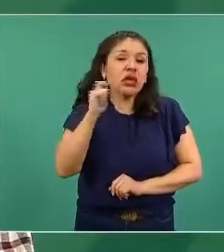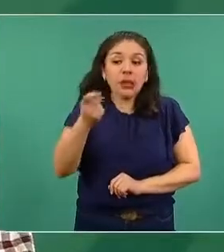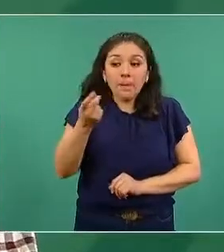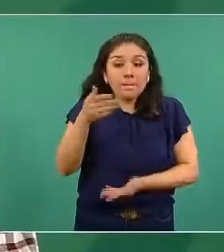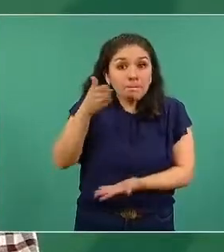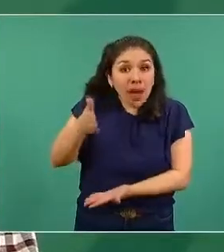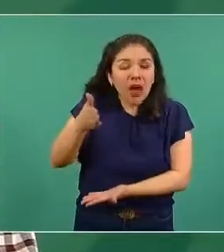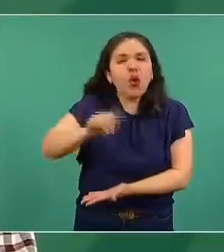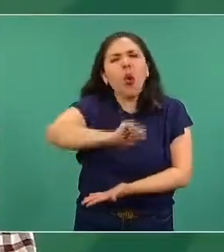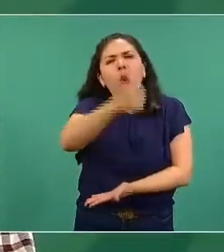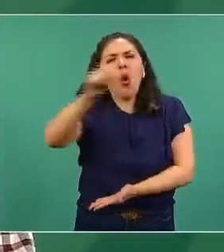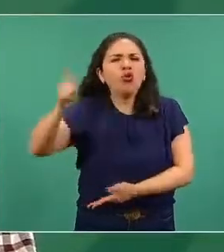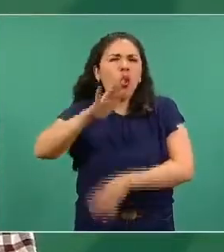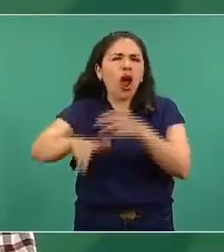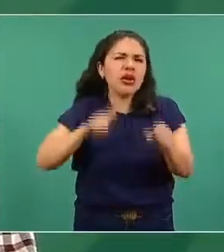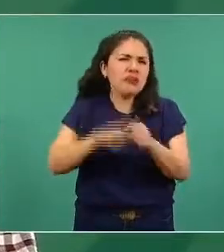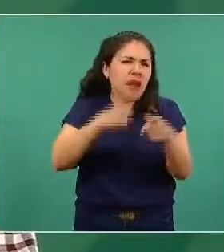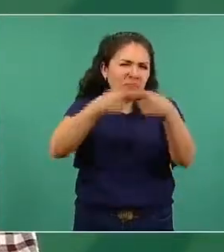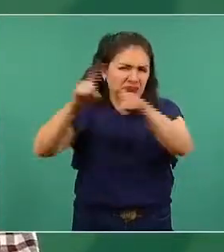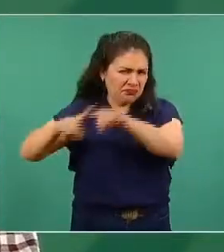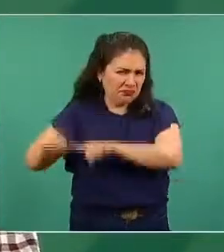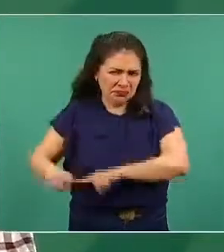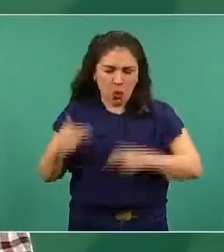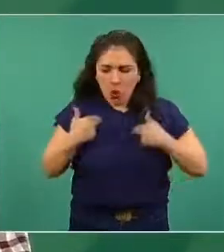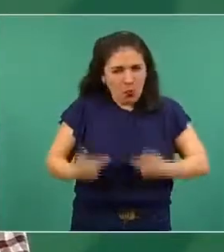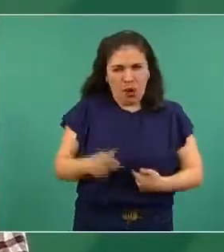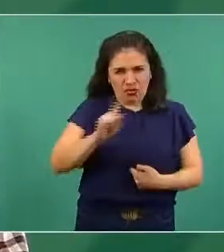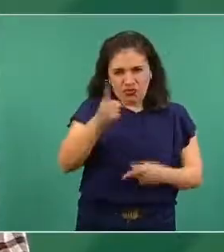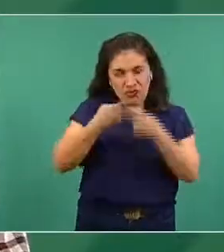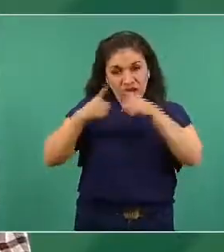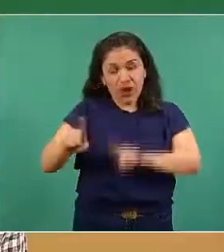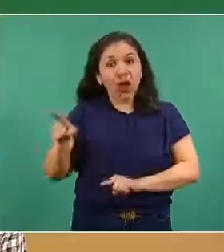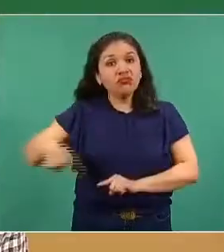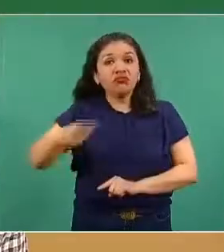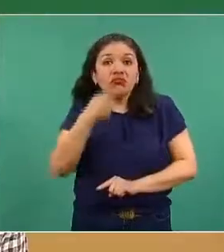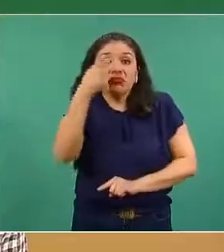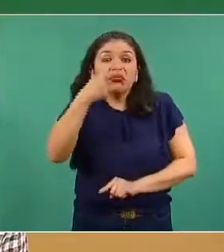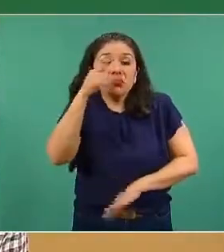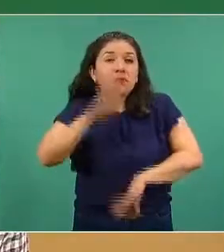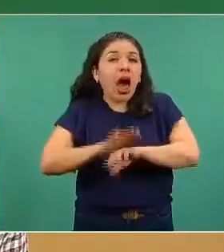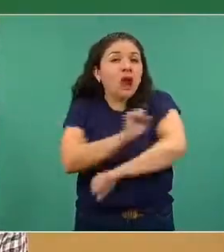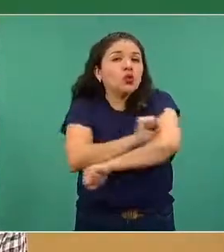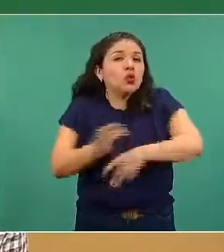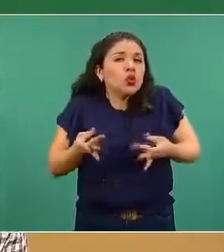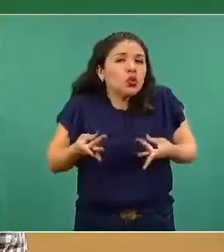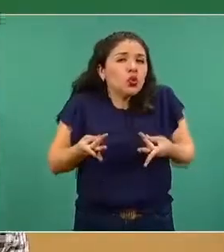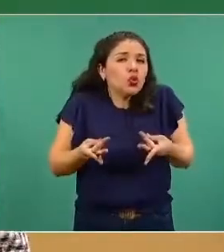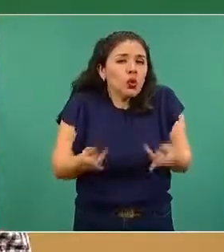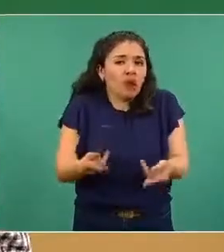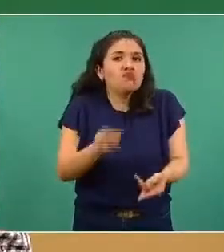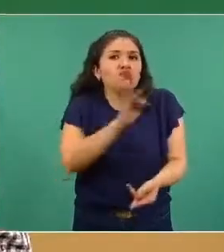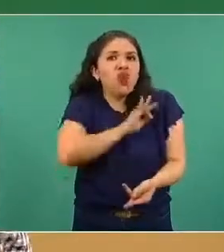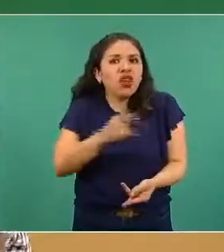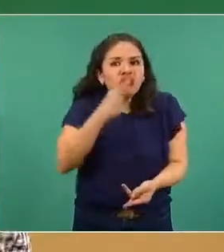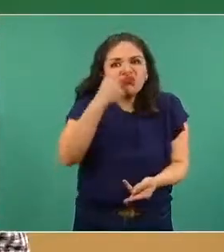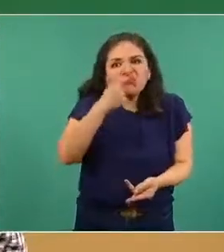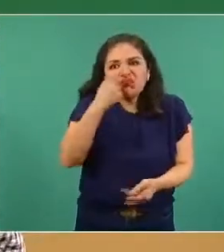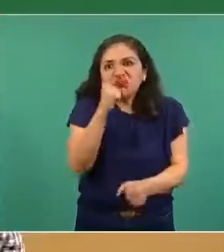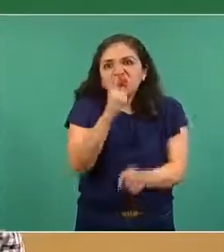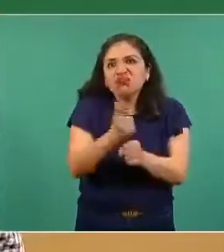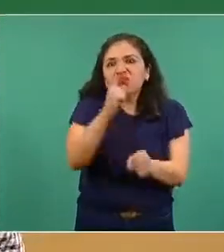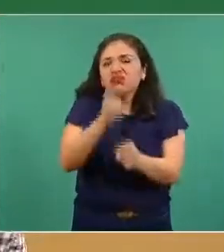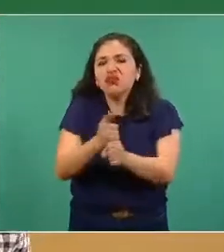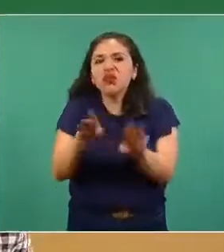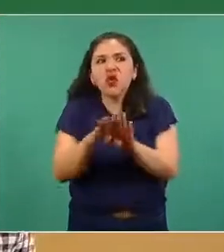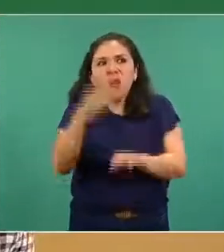caninos y otras especies animales distintas al humano tienen un olfato sumamente sensible con una gran capacidad de